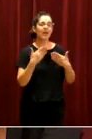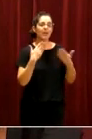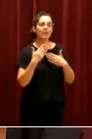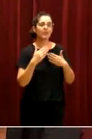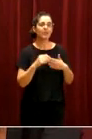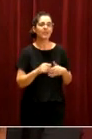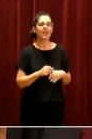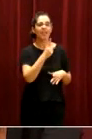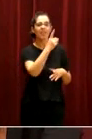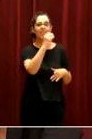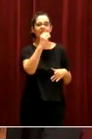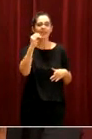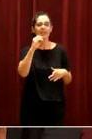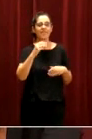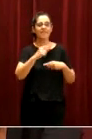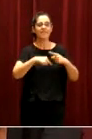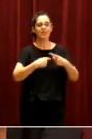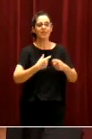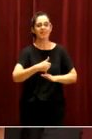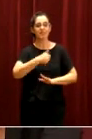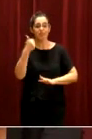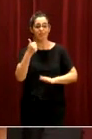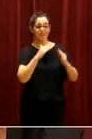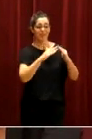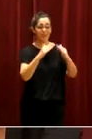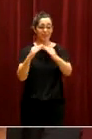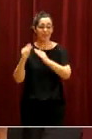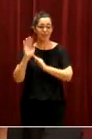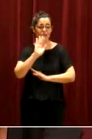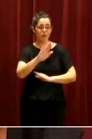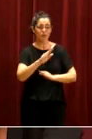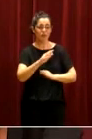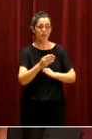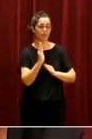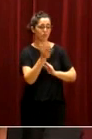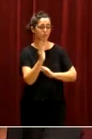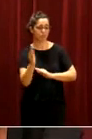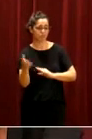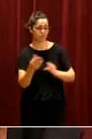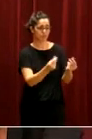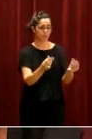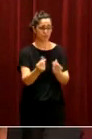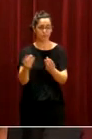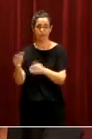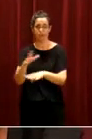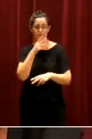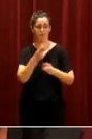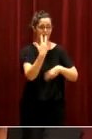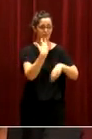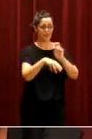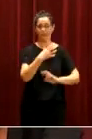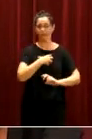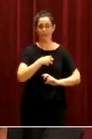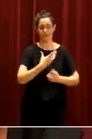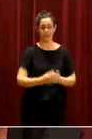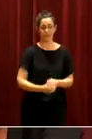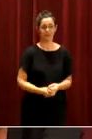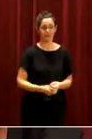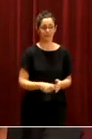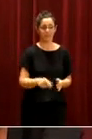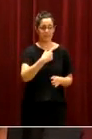de familias cuyas viviendas van a ser demolidas por no permitirles unas obras de rehabilitación. Desde mi grupo parlamentario